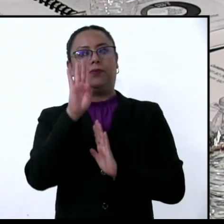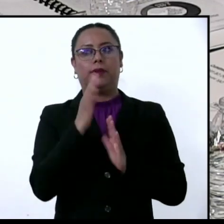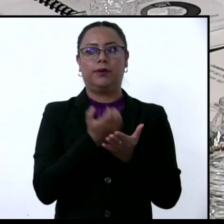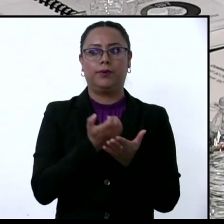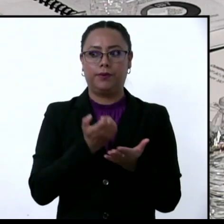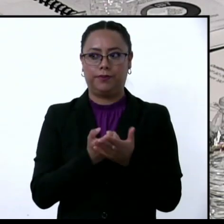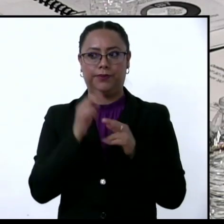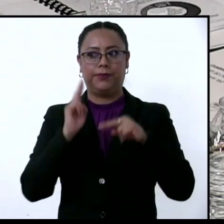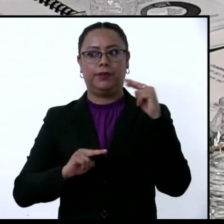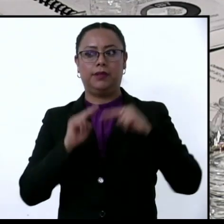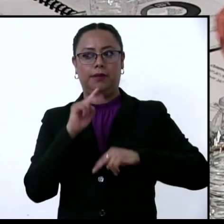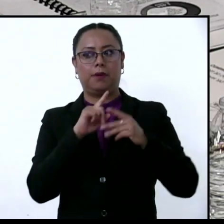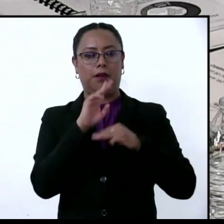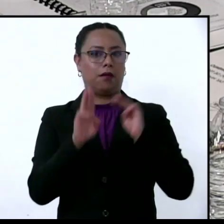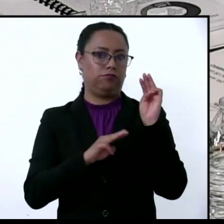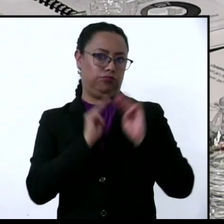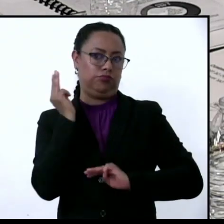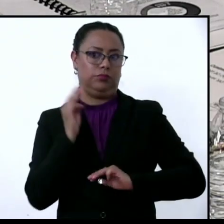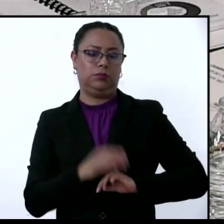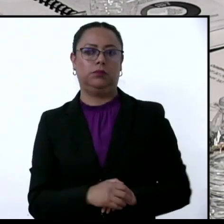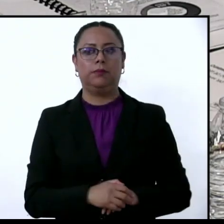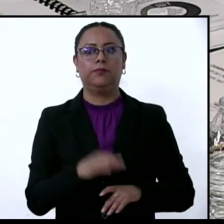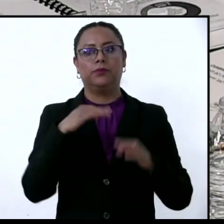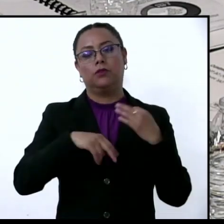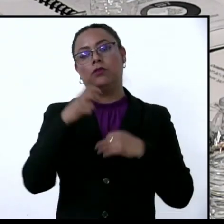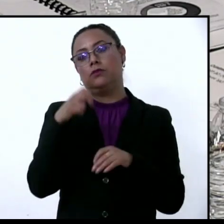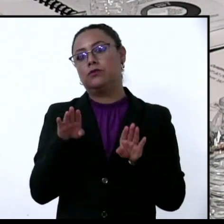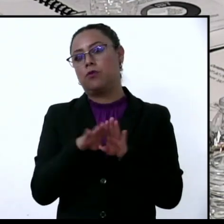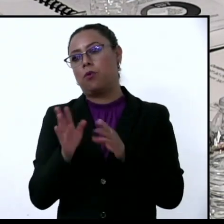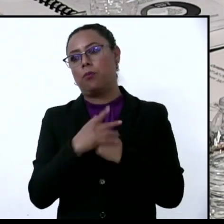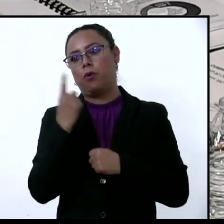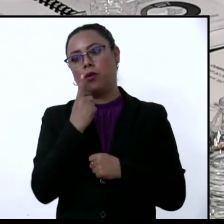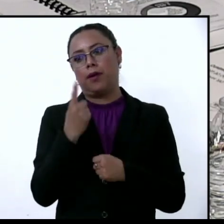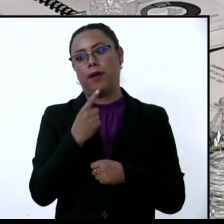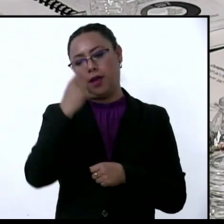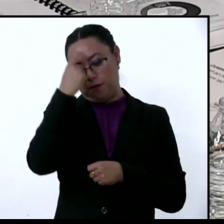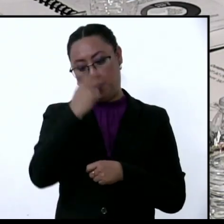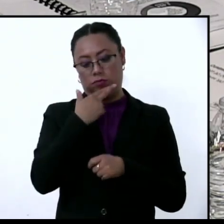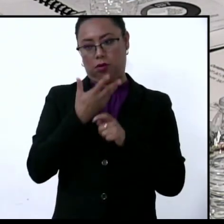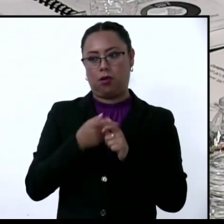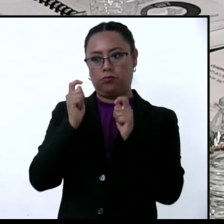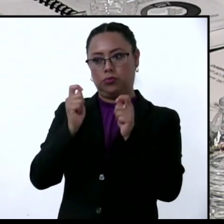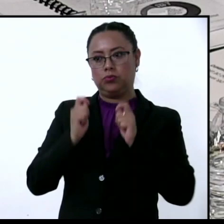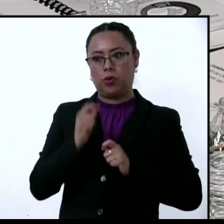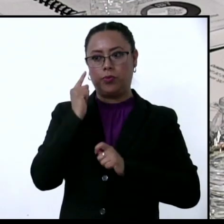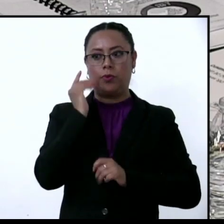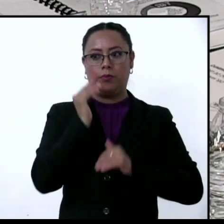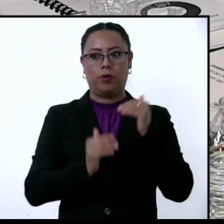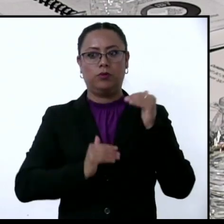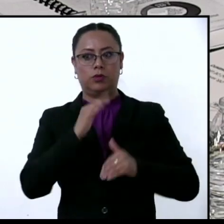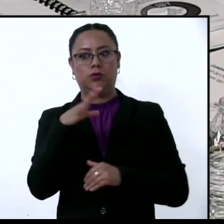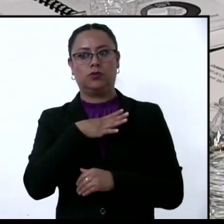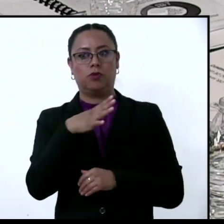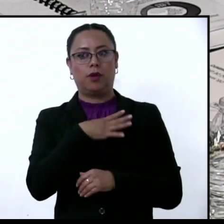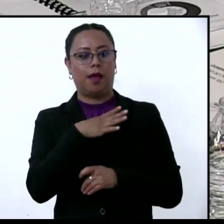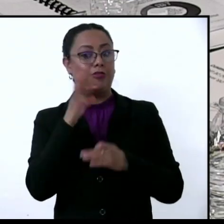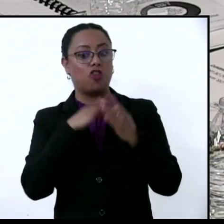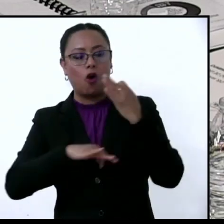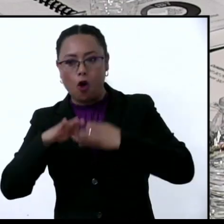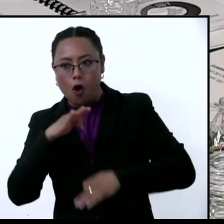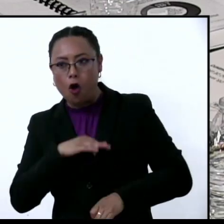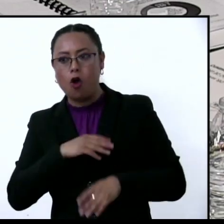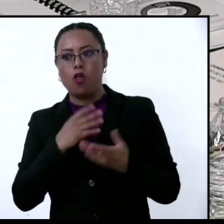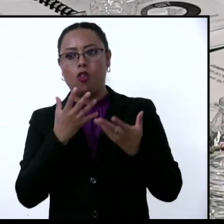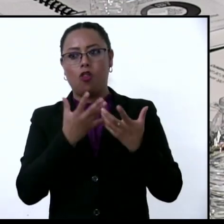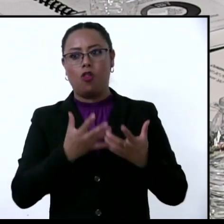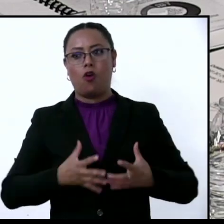global, es decir, hay una coincidencia, era un gran reto asumir una secretaría en un proceso como el que estaba viviendo el planeta entero y como